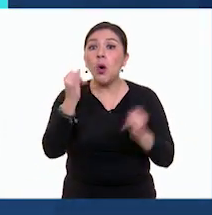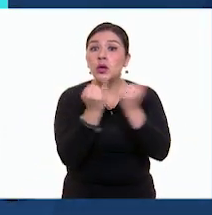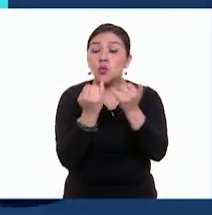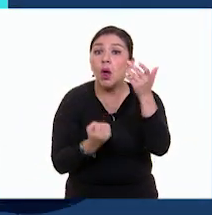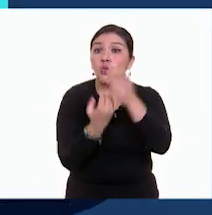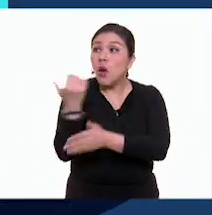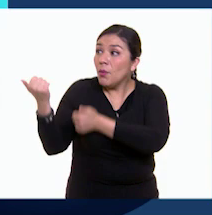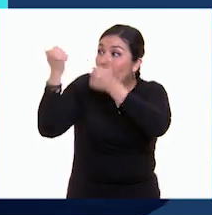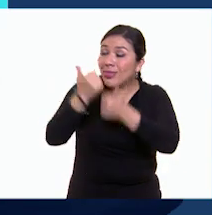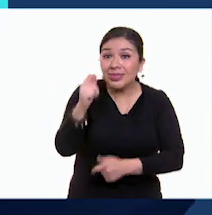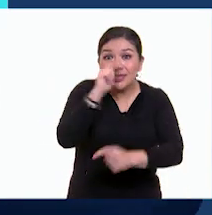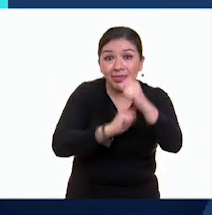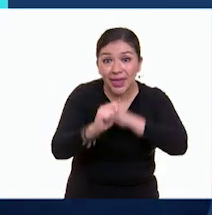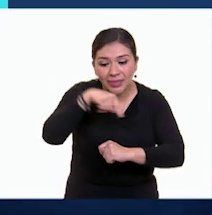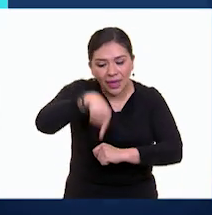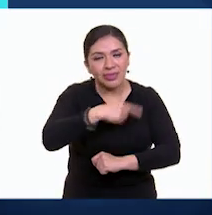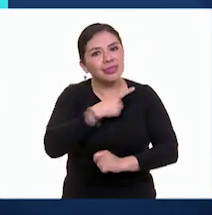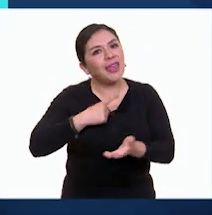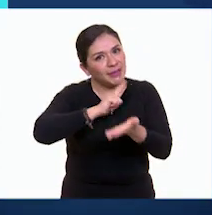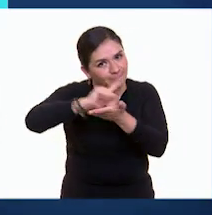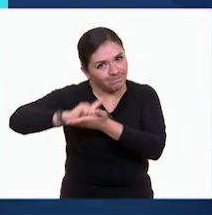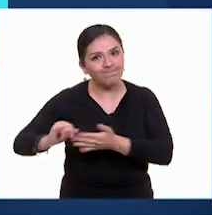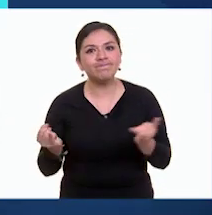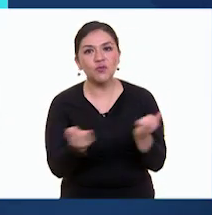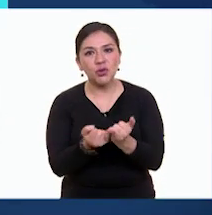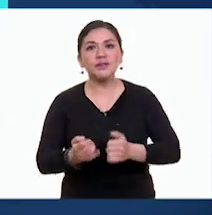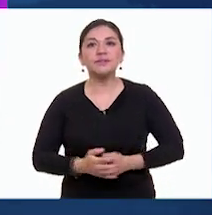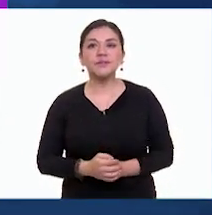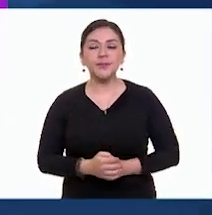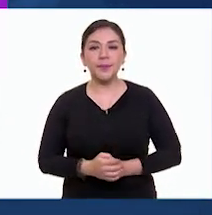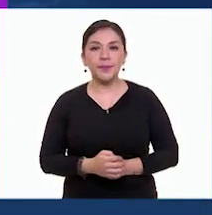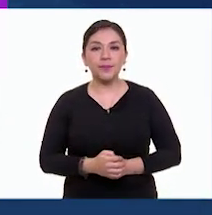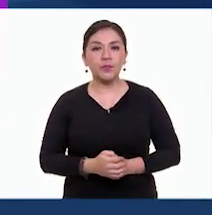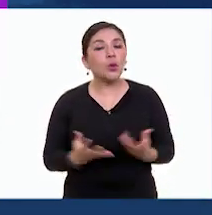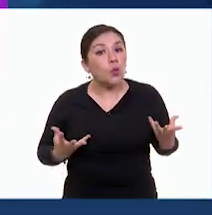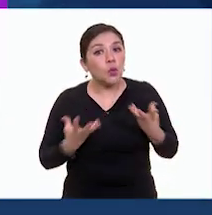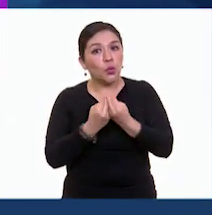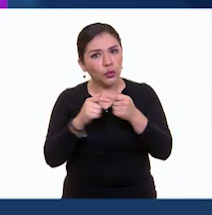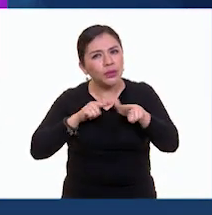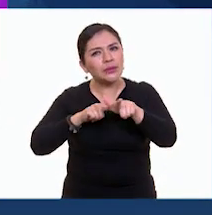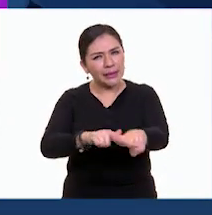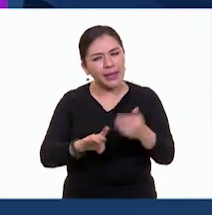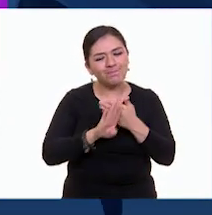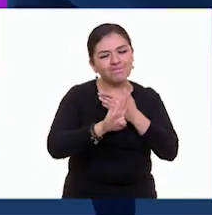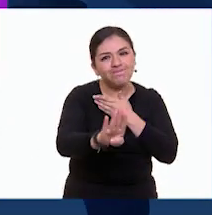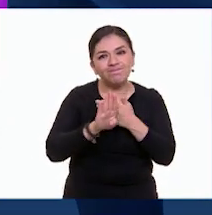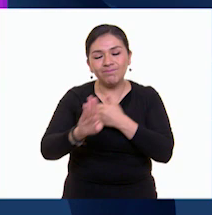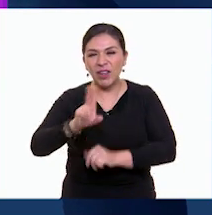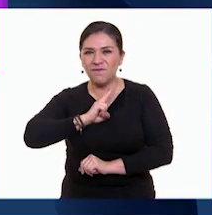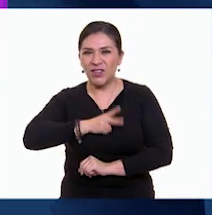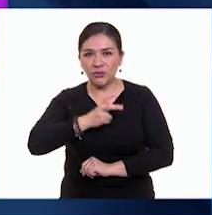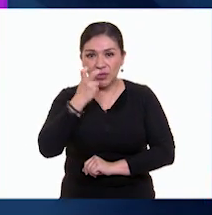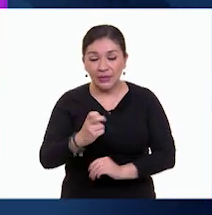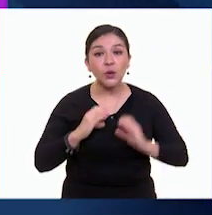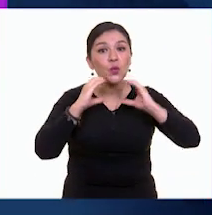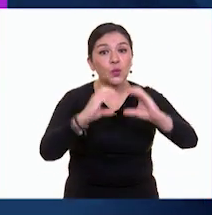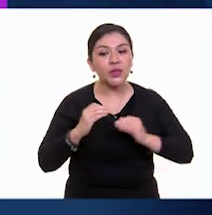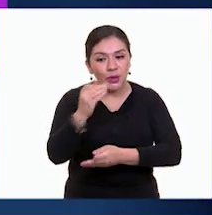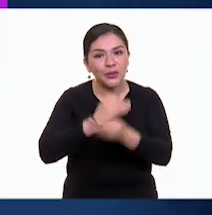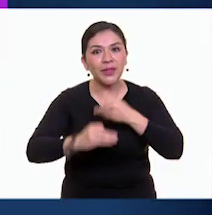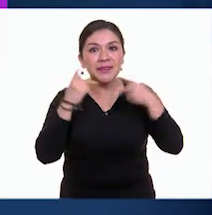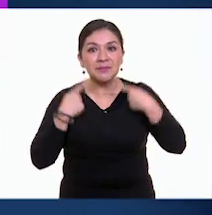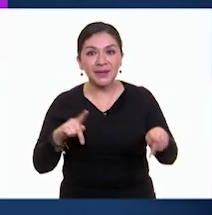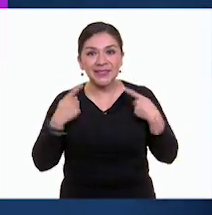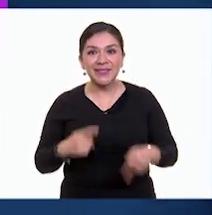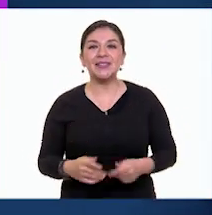las cosas que compres en la tienda o en el supermercado. Sigamos luchando juntos contra este virus, cuidándonos los